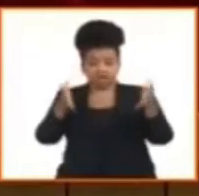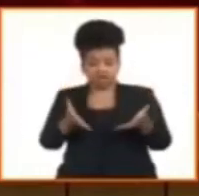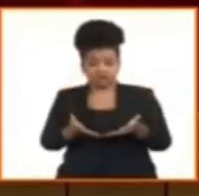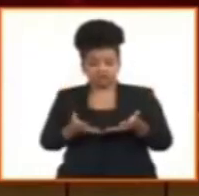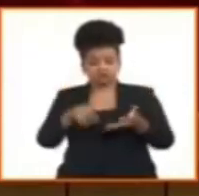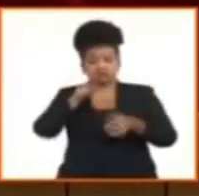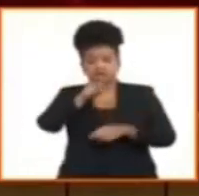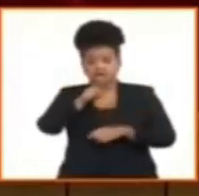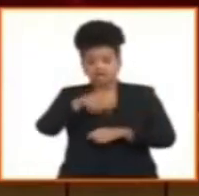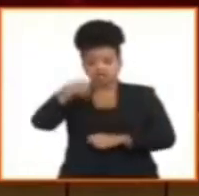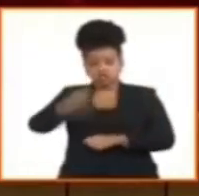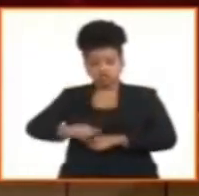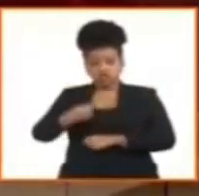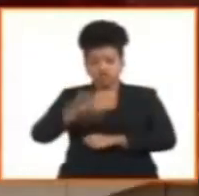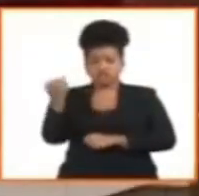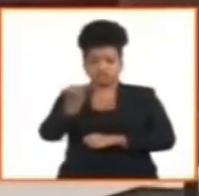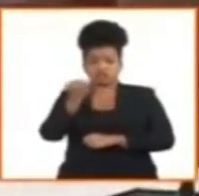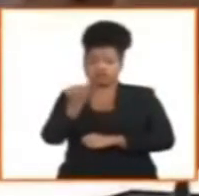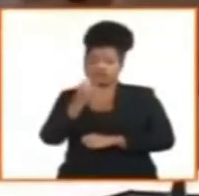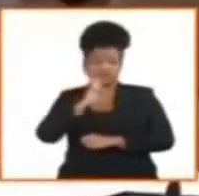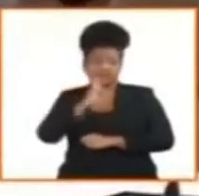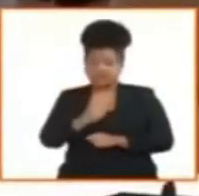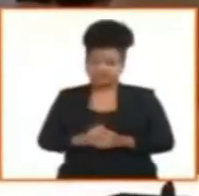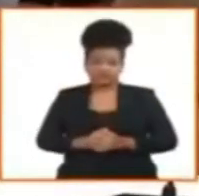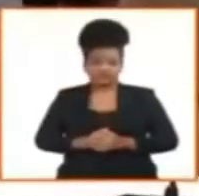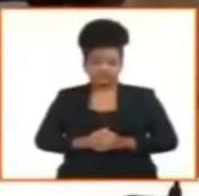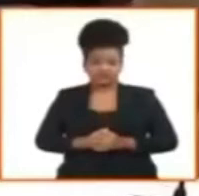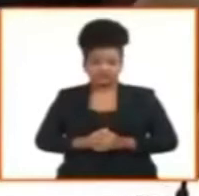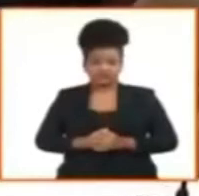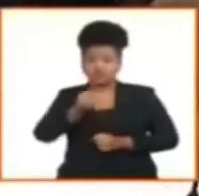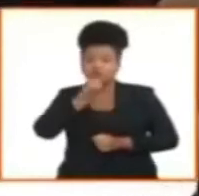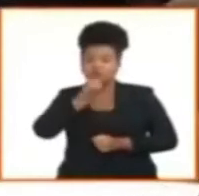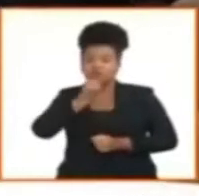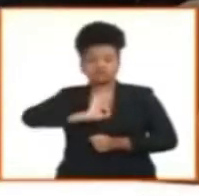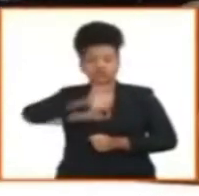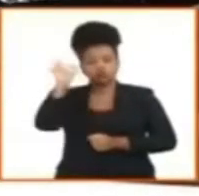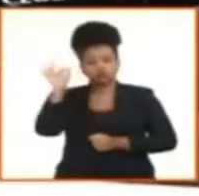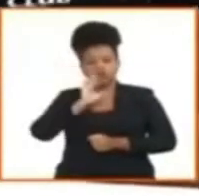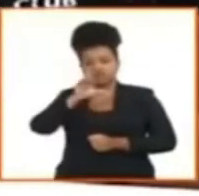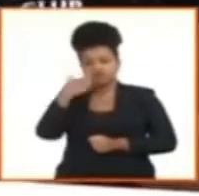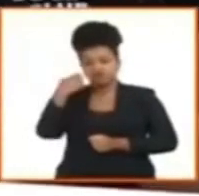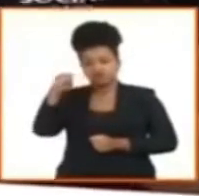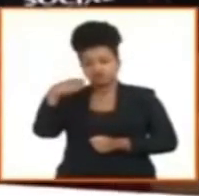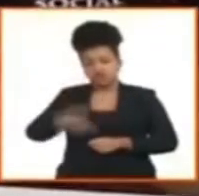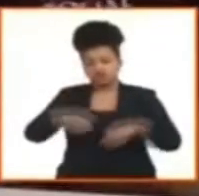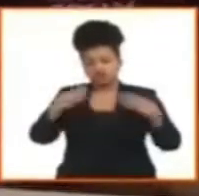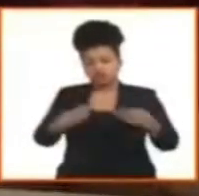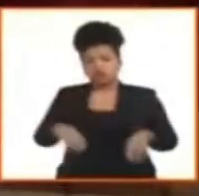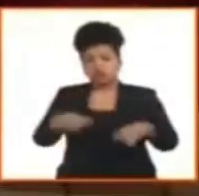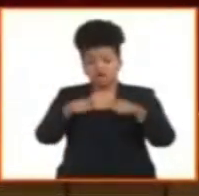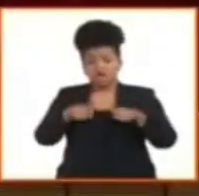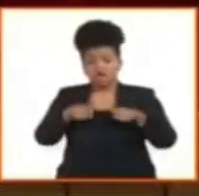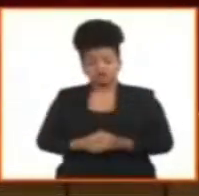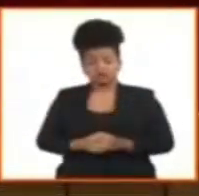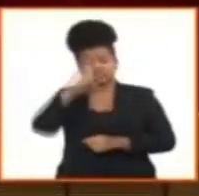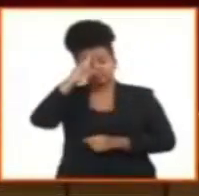a los tribunales internacionales de justicia, tal vez ni se considerarán violaciones de los derechos humanos, pero lo son. Sus